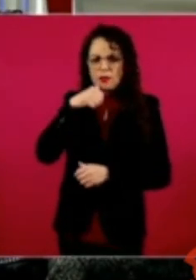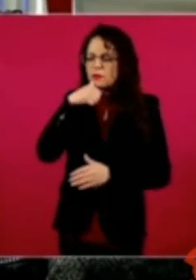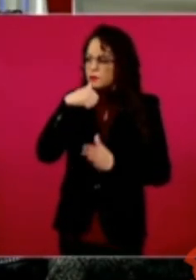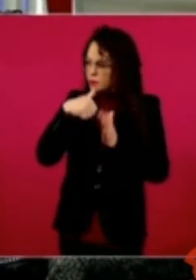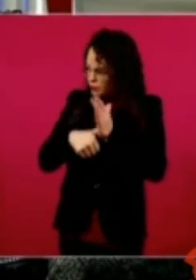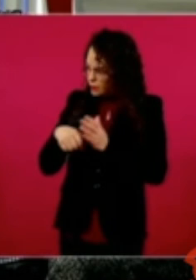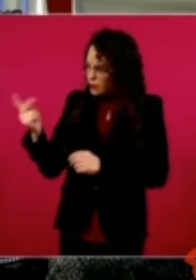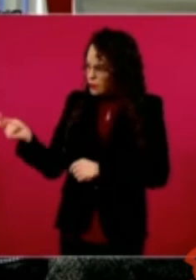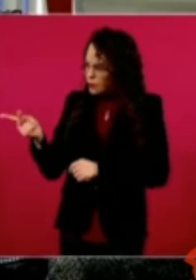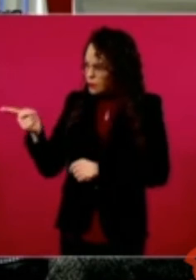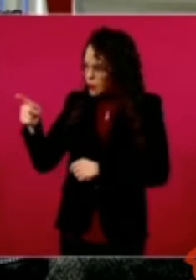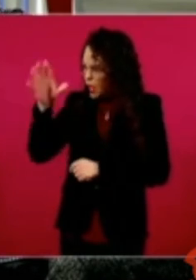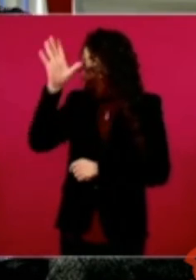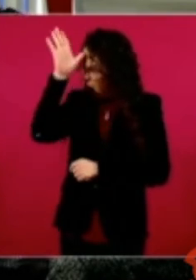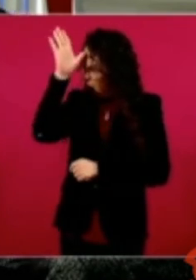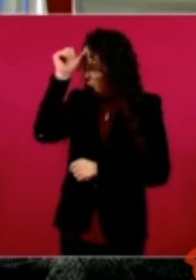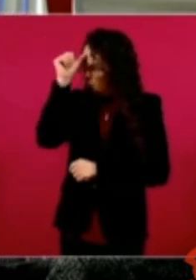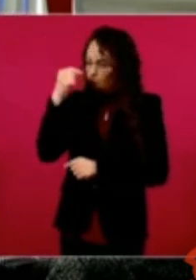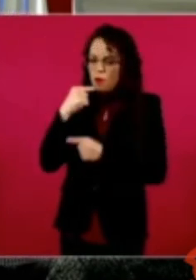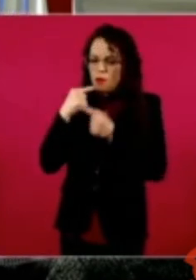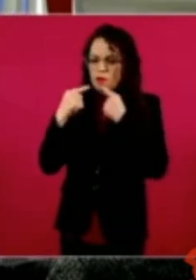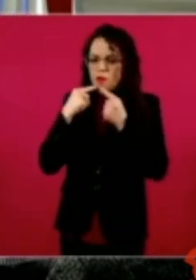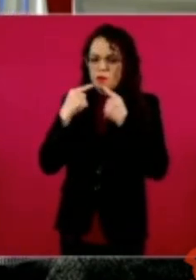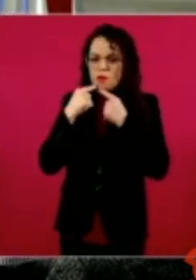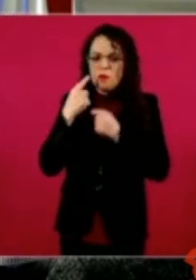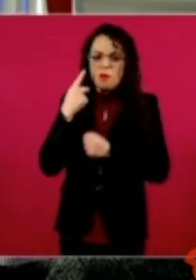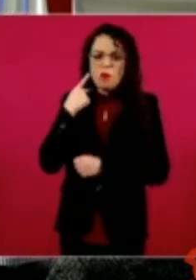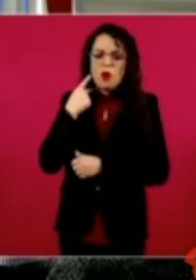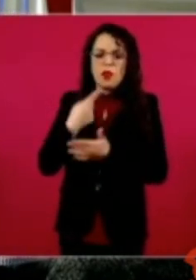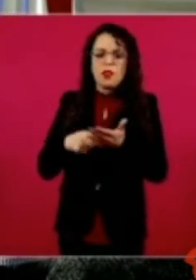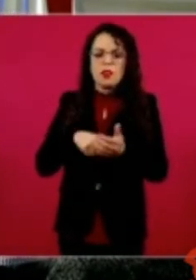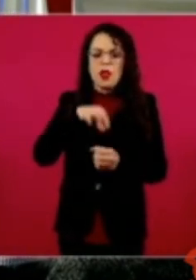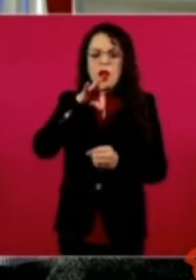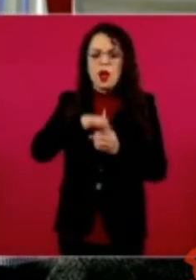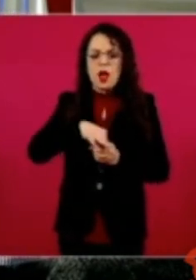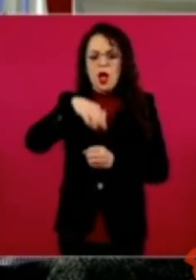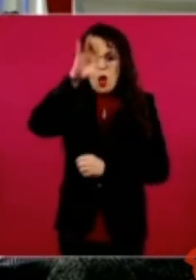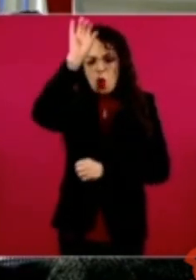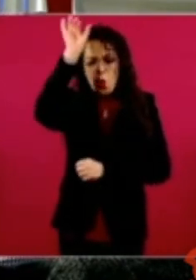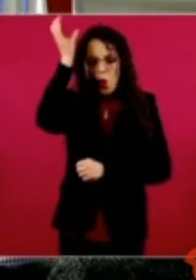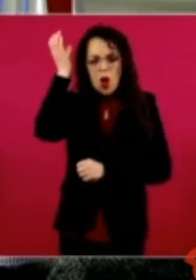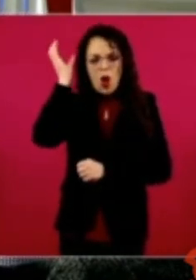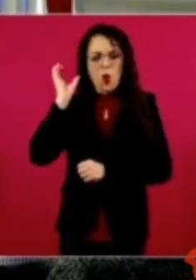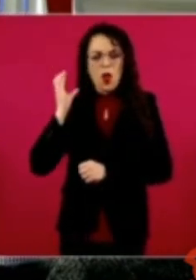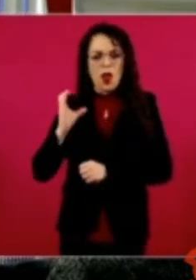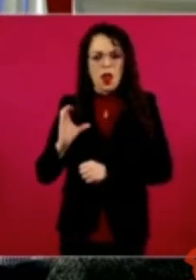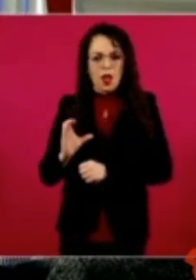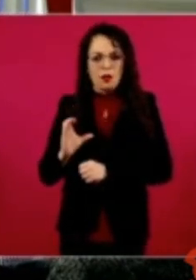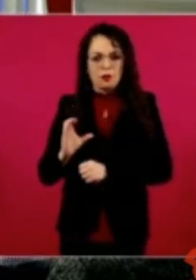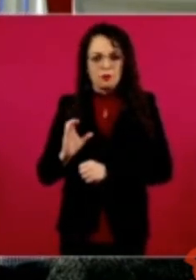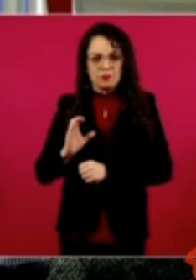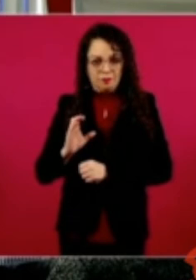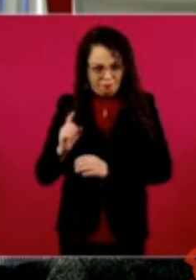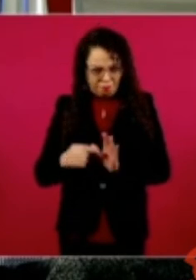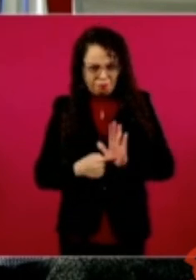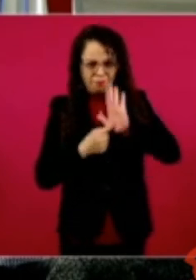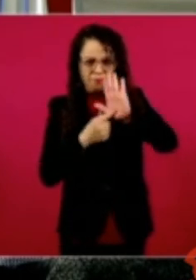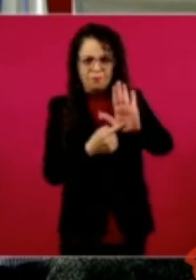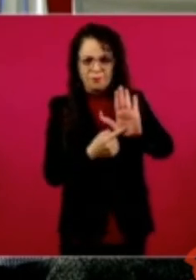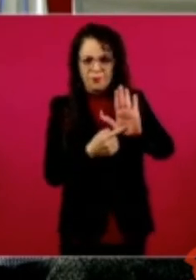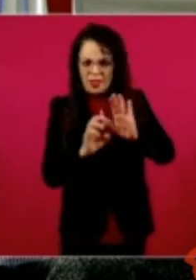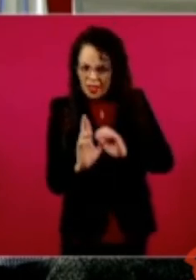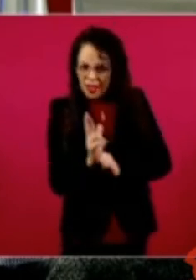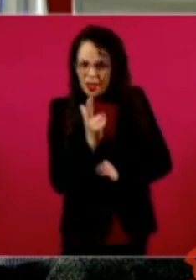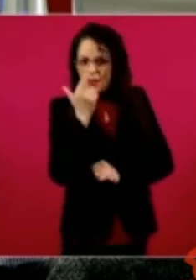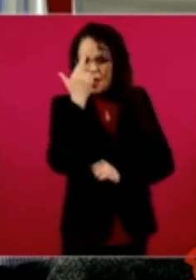Mire el acuerdo político electoral Coahuila, para recordarlo, ¿no? Que ni siquiera tiene mucho tiempo. ¿Cuándo